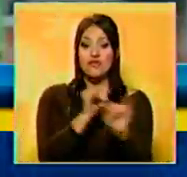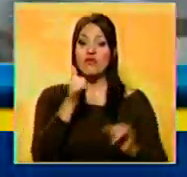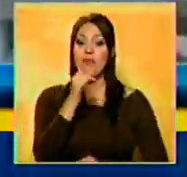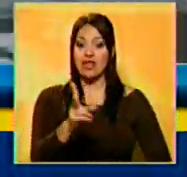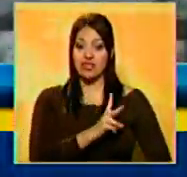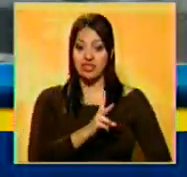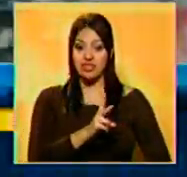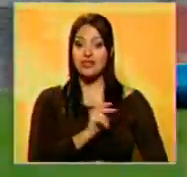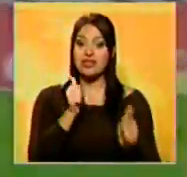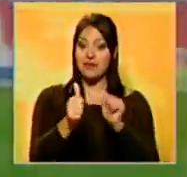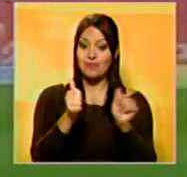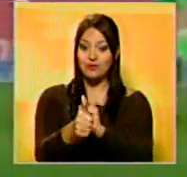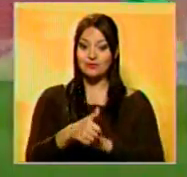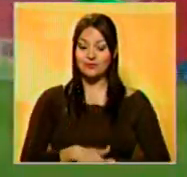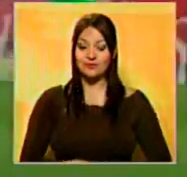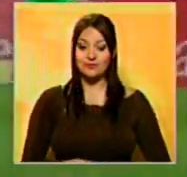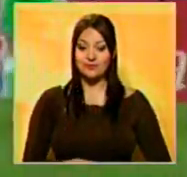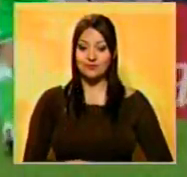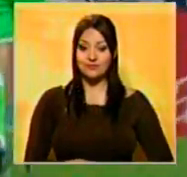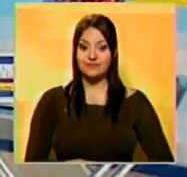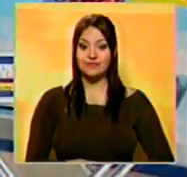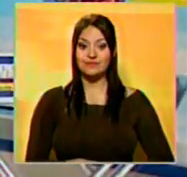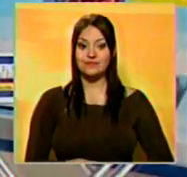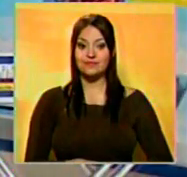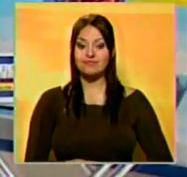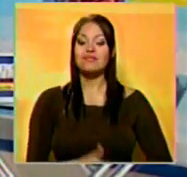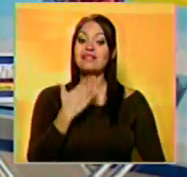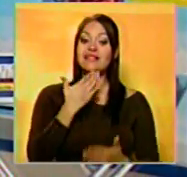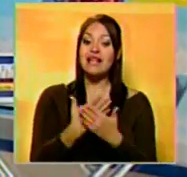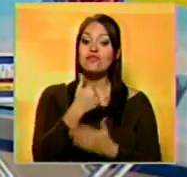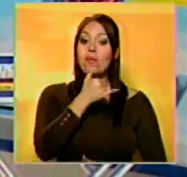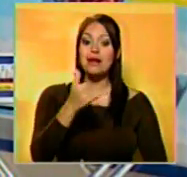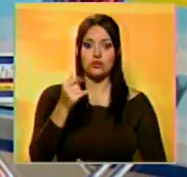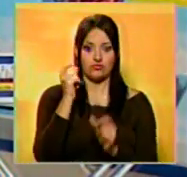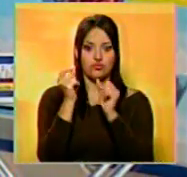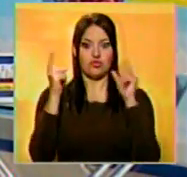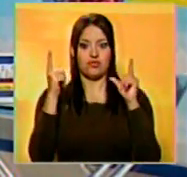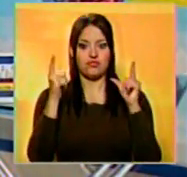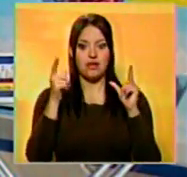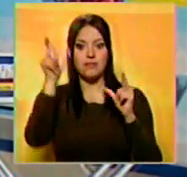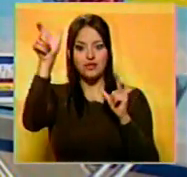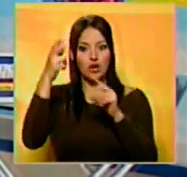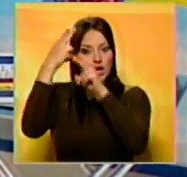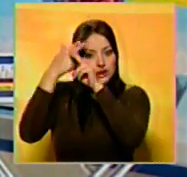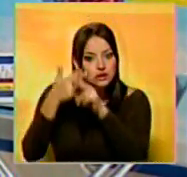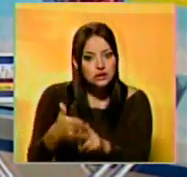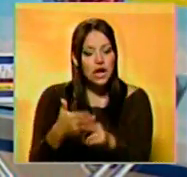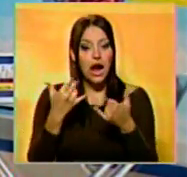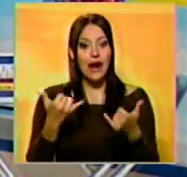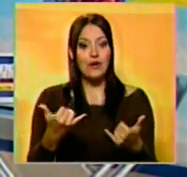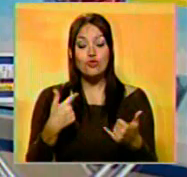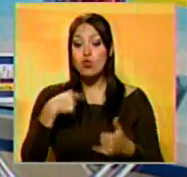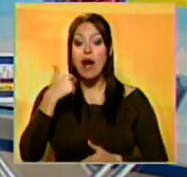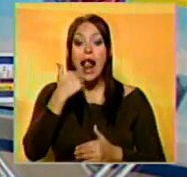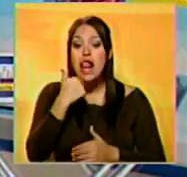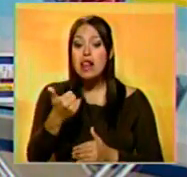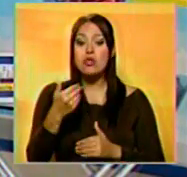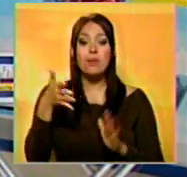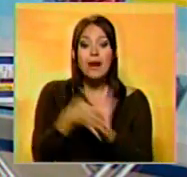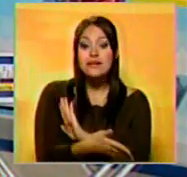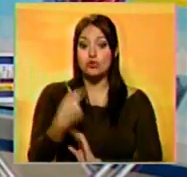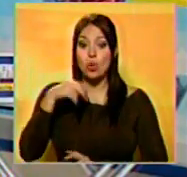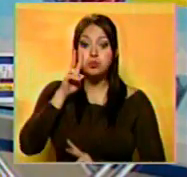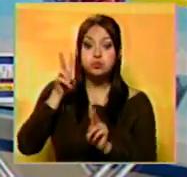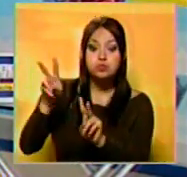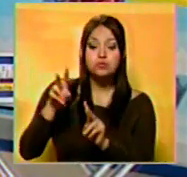Oliver Rodríguez noticiero benevis Gracias Oliver impresionante la fanaticada de Arango estaremos alerta a los detalles de la